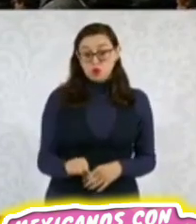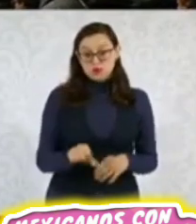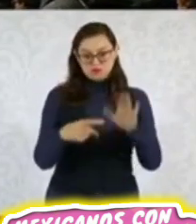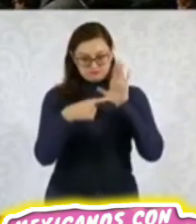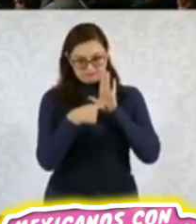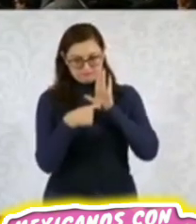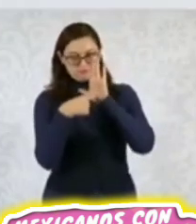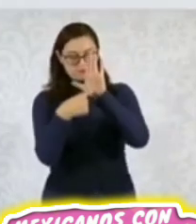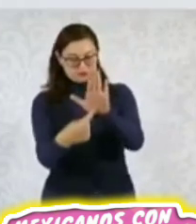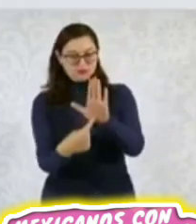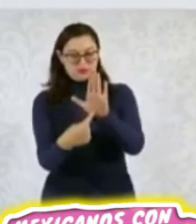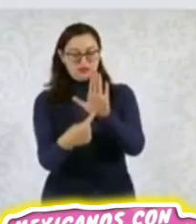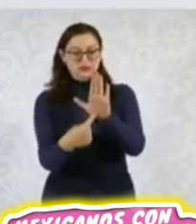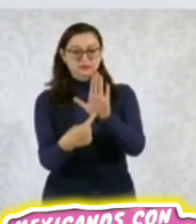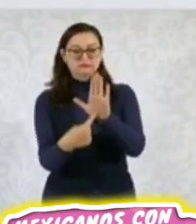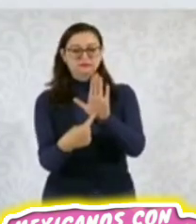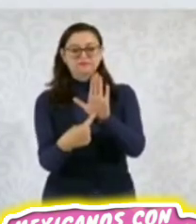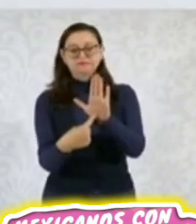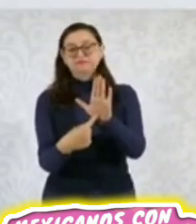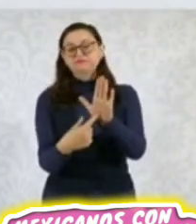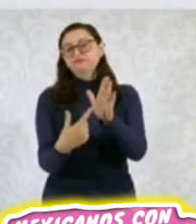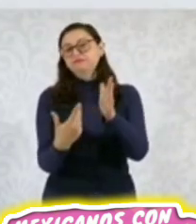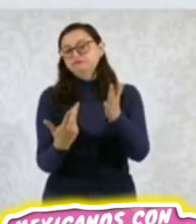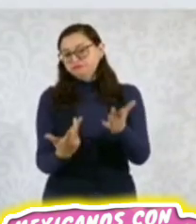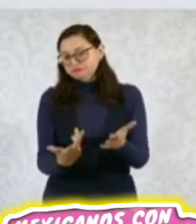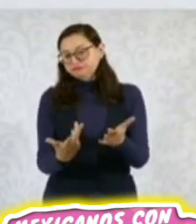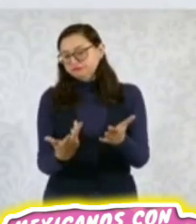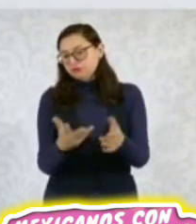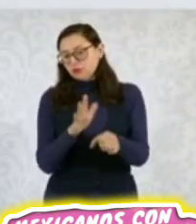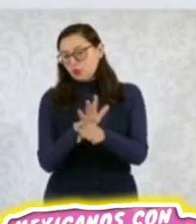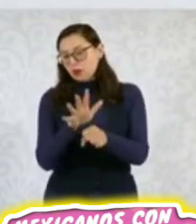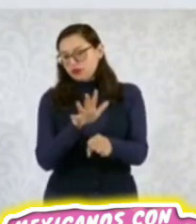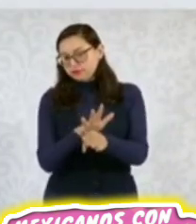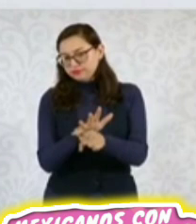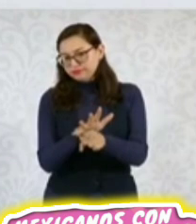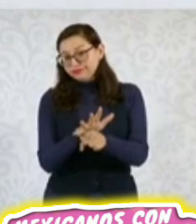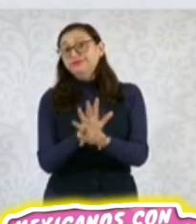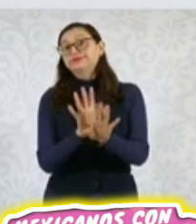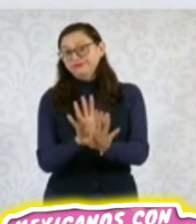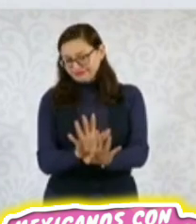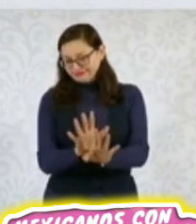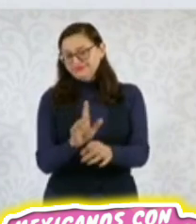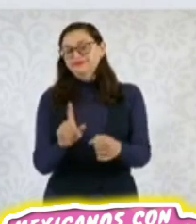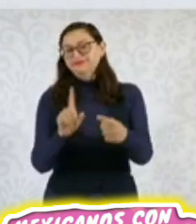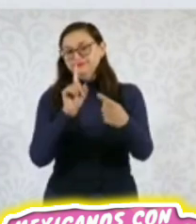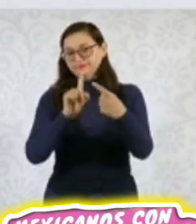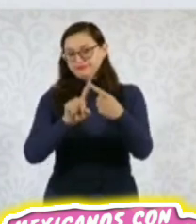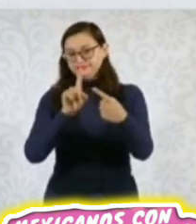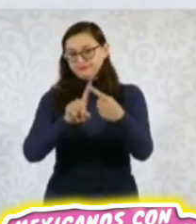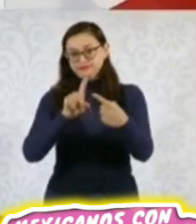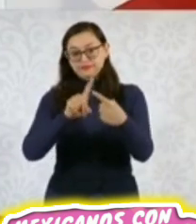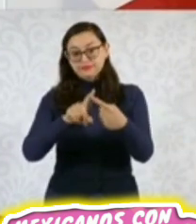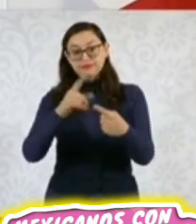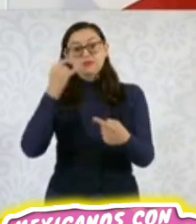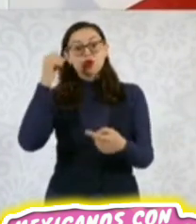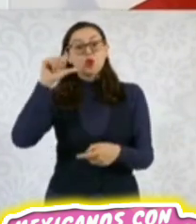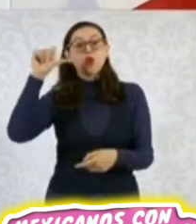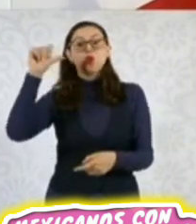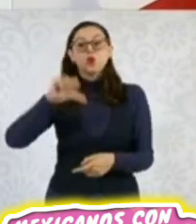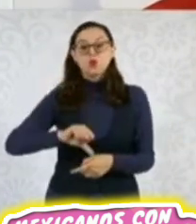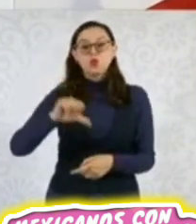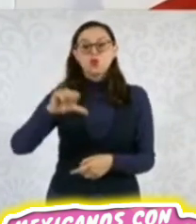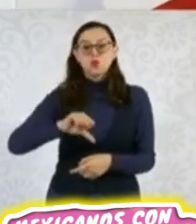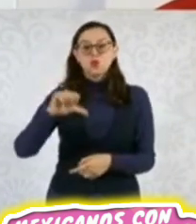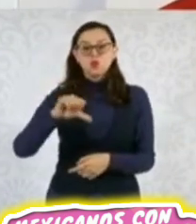Zócalo, el primero, todas las iniciativas que estamos enviando el día de hoy